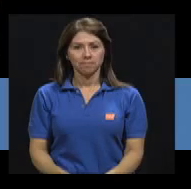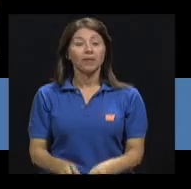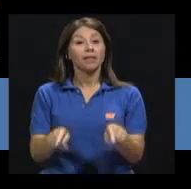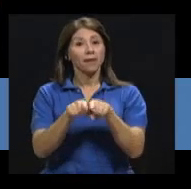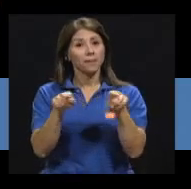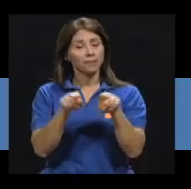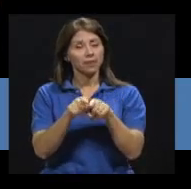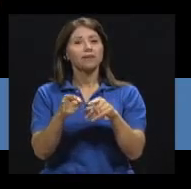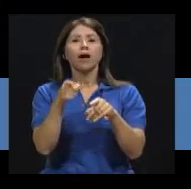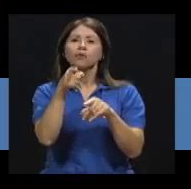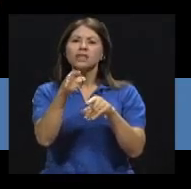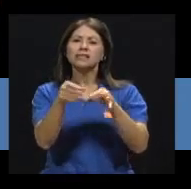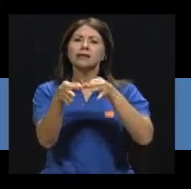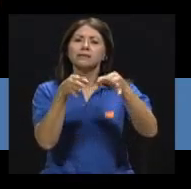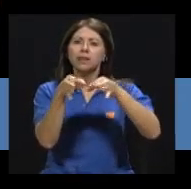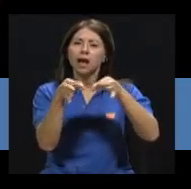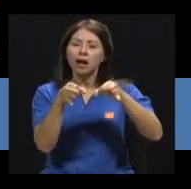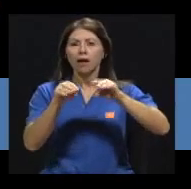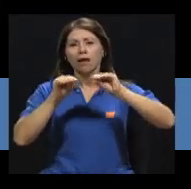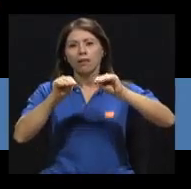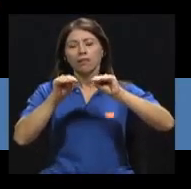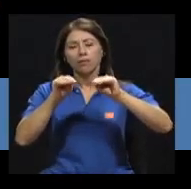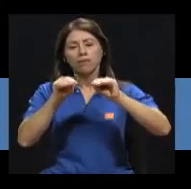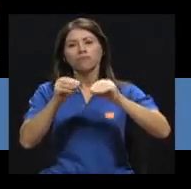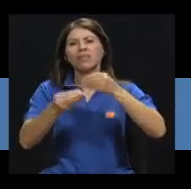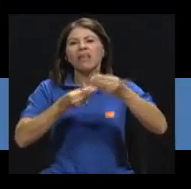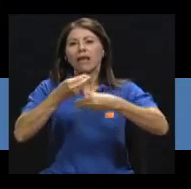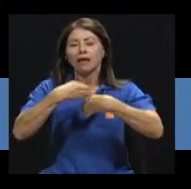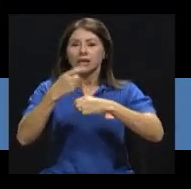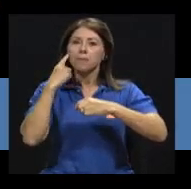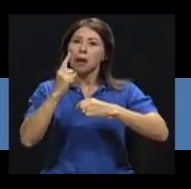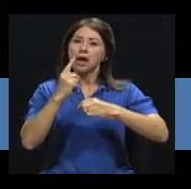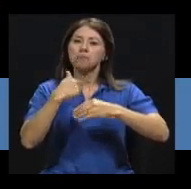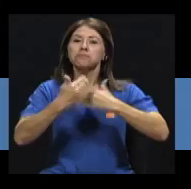Se le brindará educación a fin de facilitar el proceso.